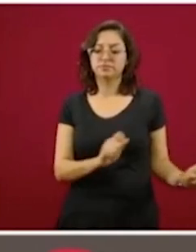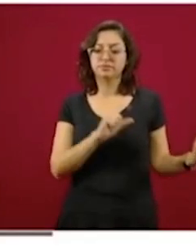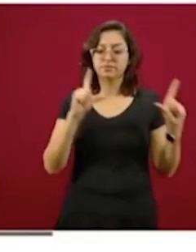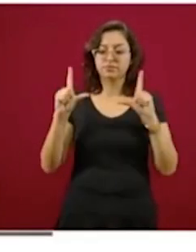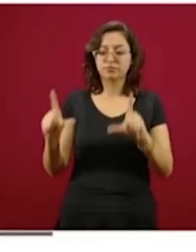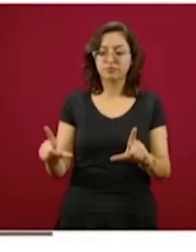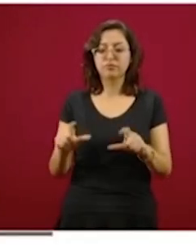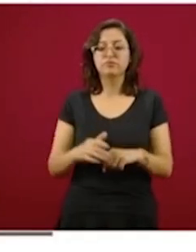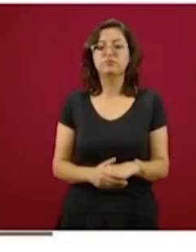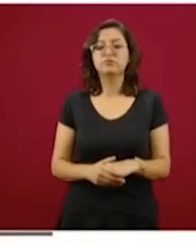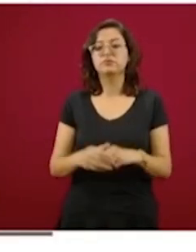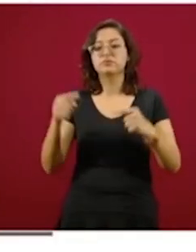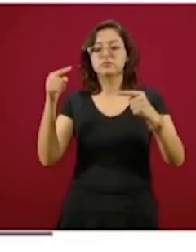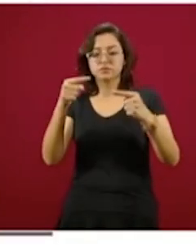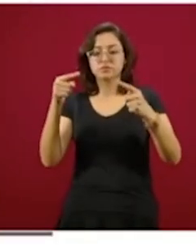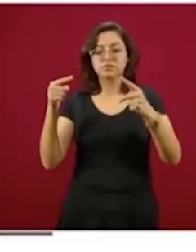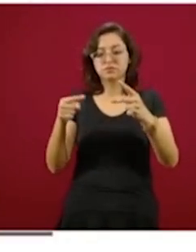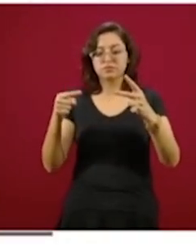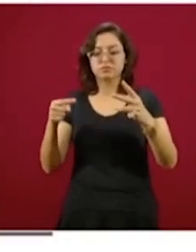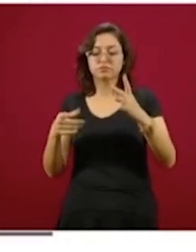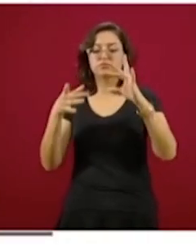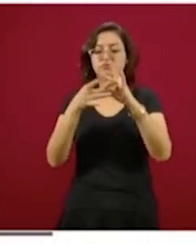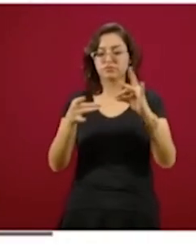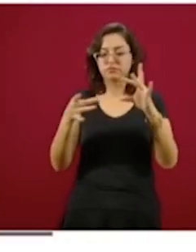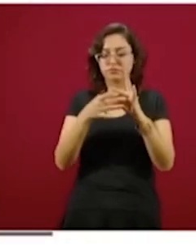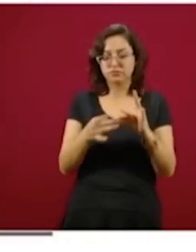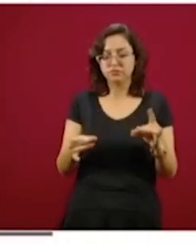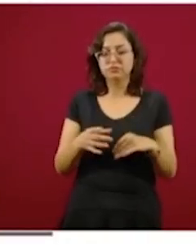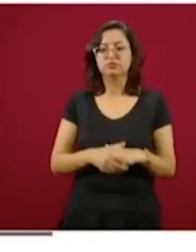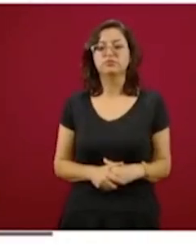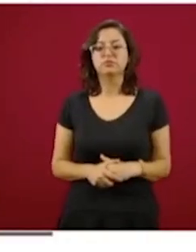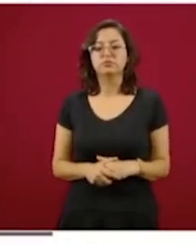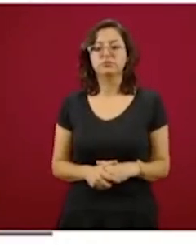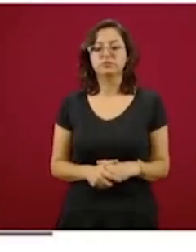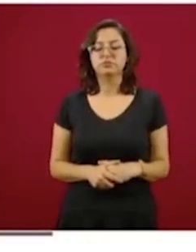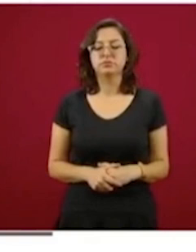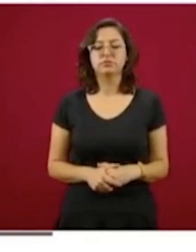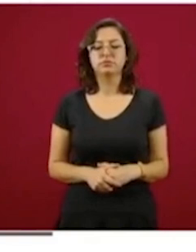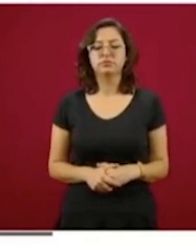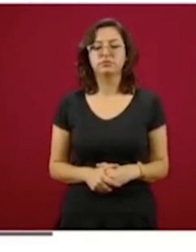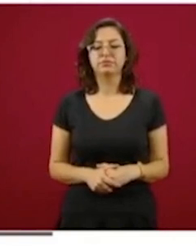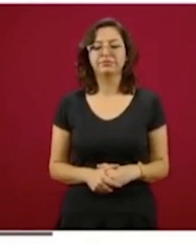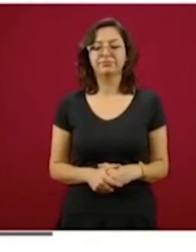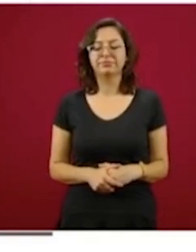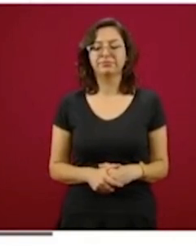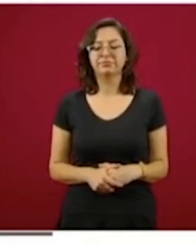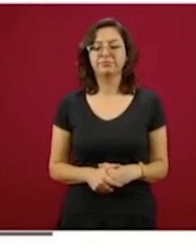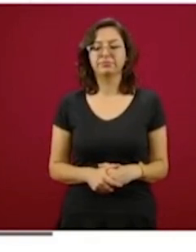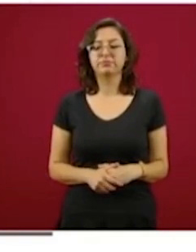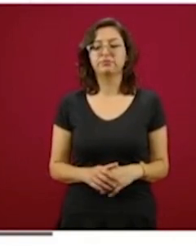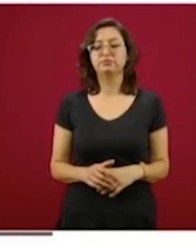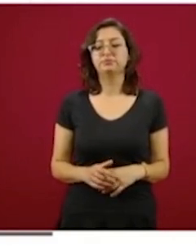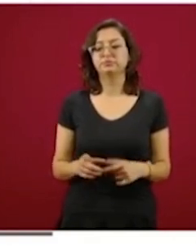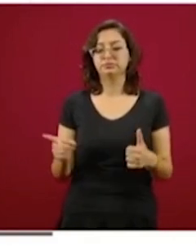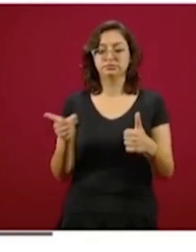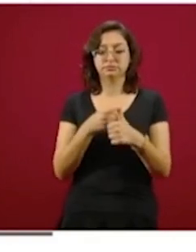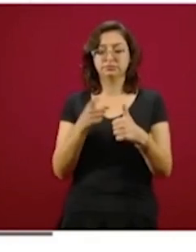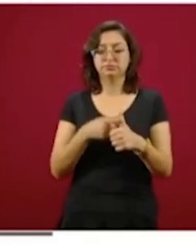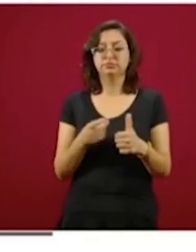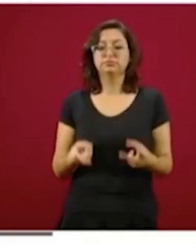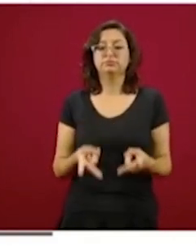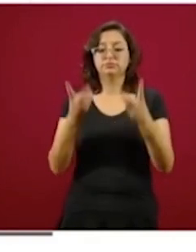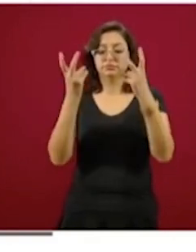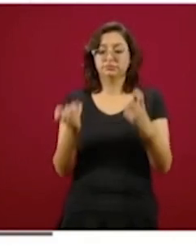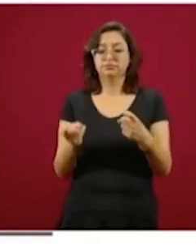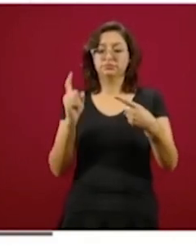Y ahora sí entro al paso a paso para la activación de la aplicación. Ya que está bajada en el teléfono de la persona, como punto